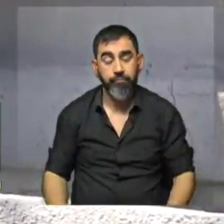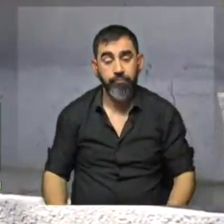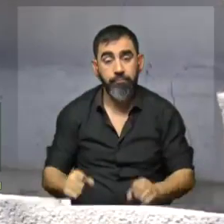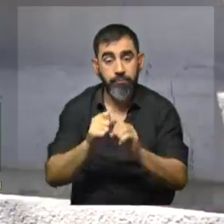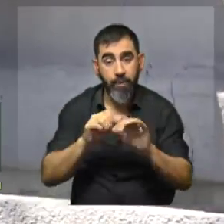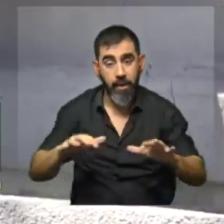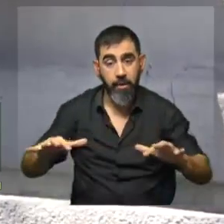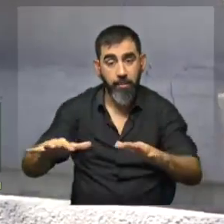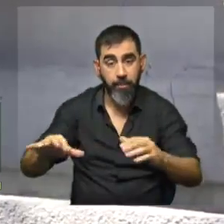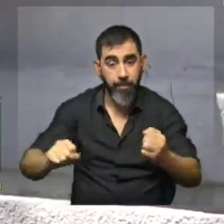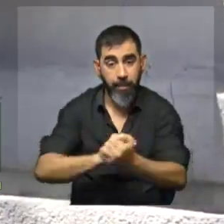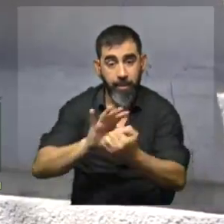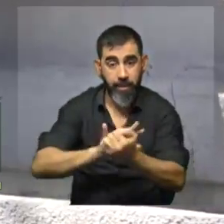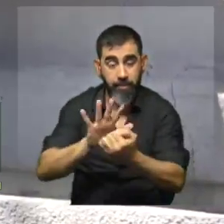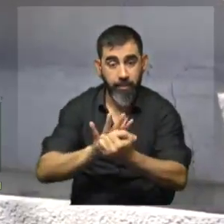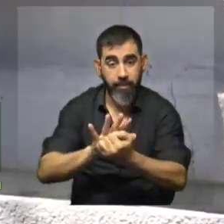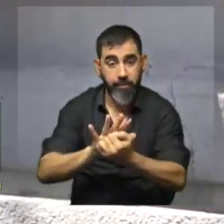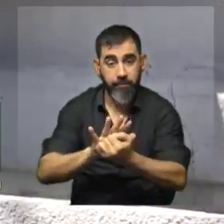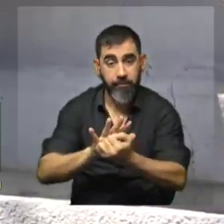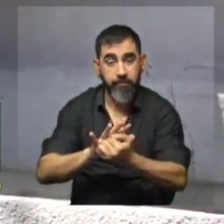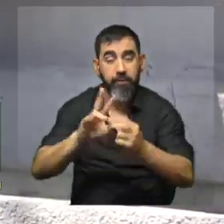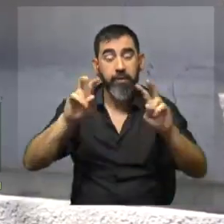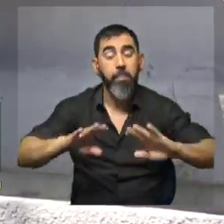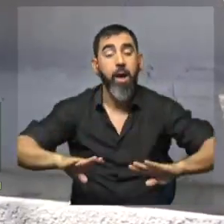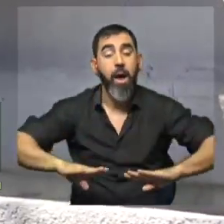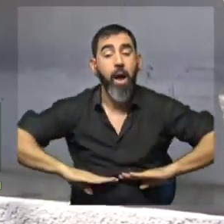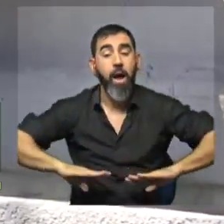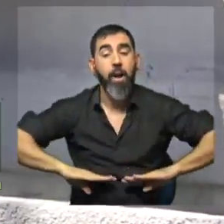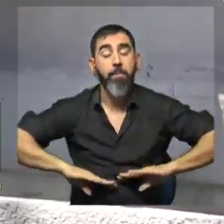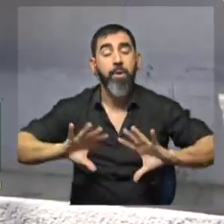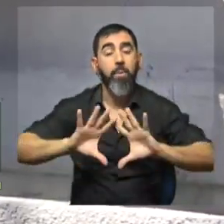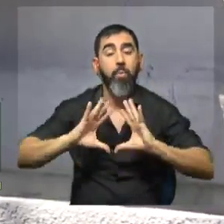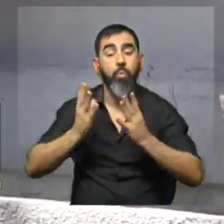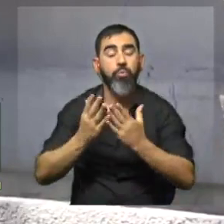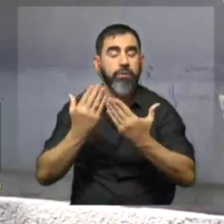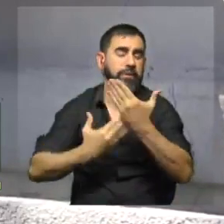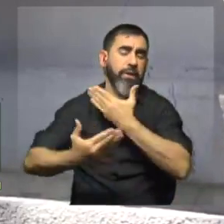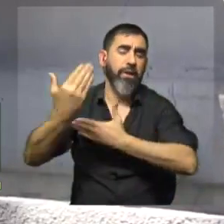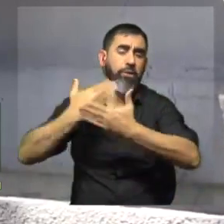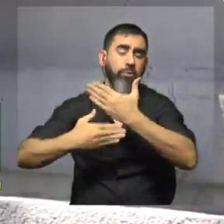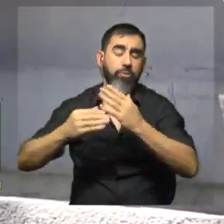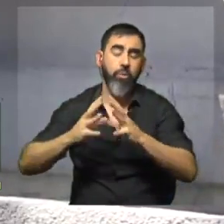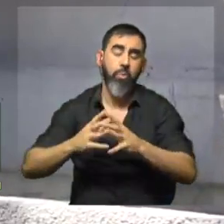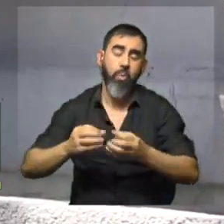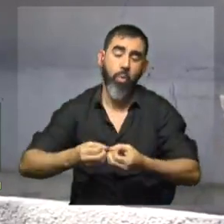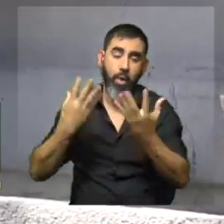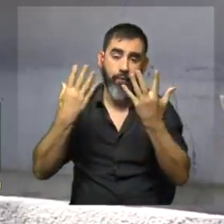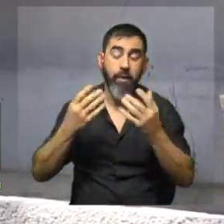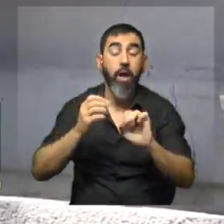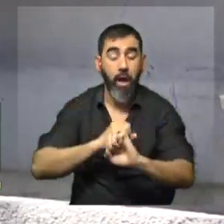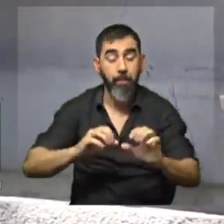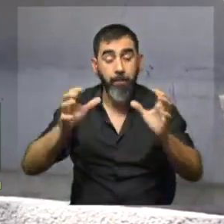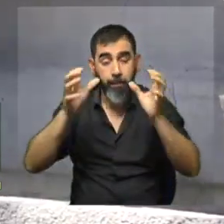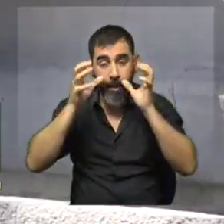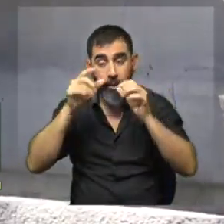pandemia, sin duda, a nivel de hambre, a nivel de hambruna, se retrocedió terriblemente y se corre el riesgo de